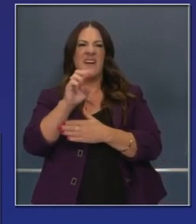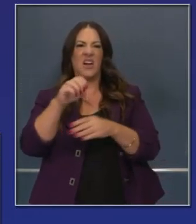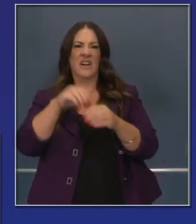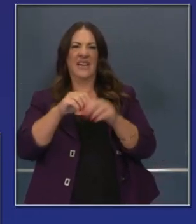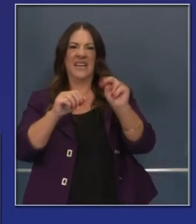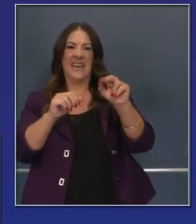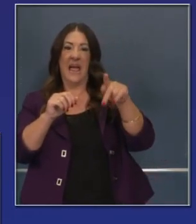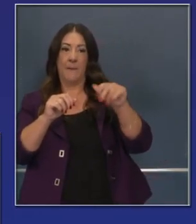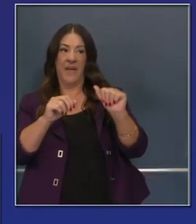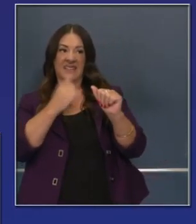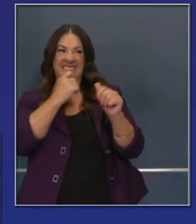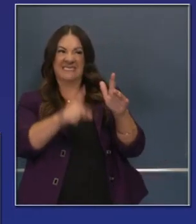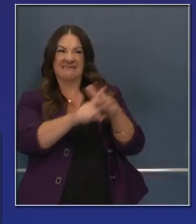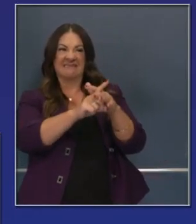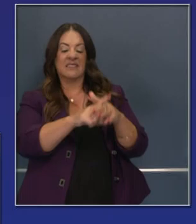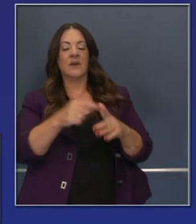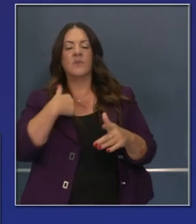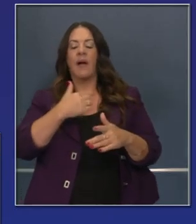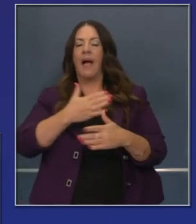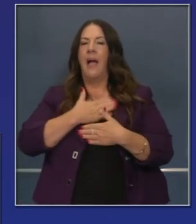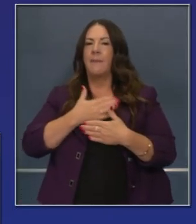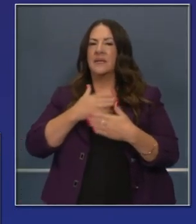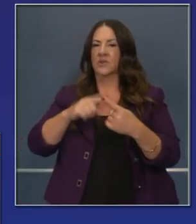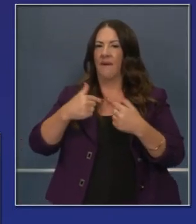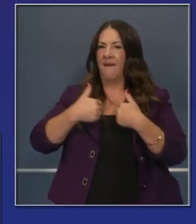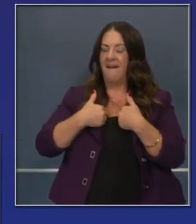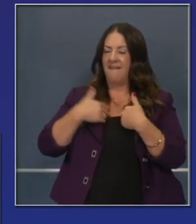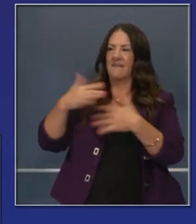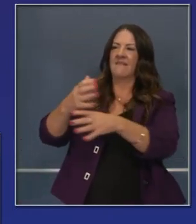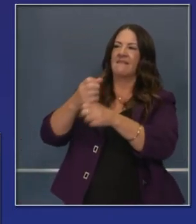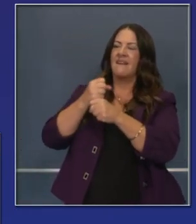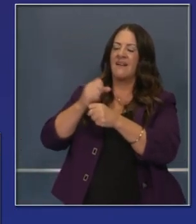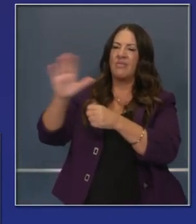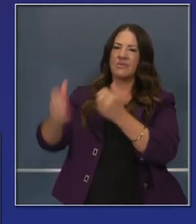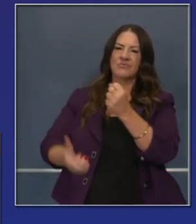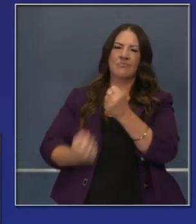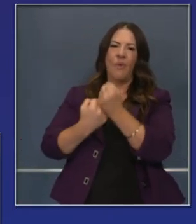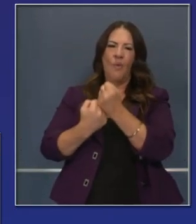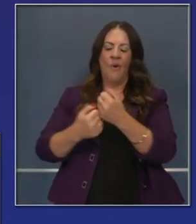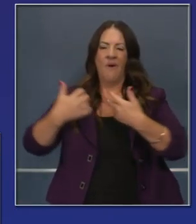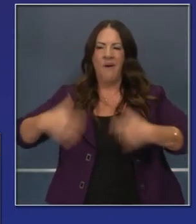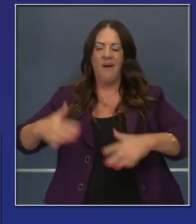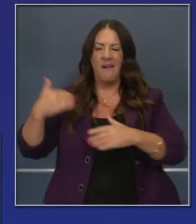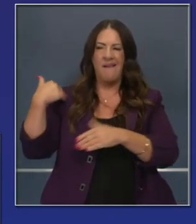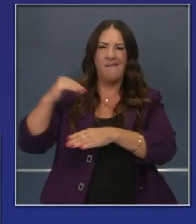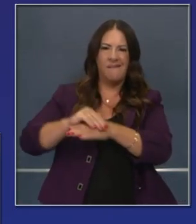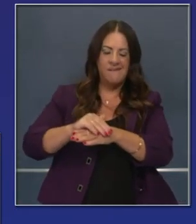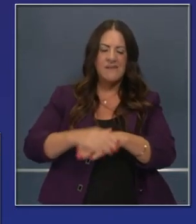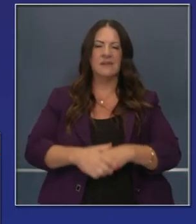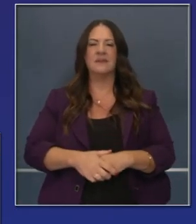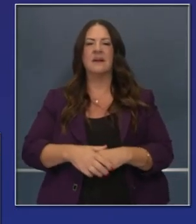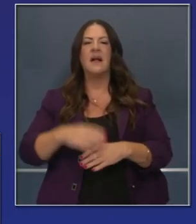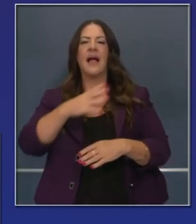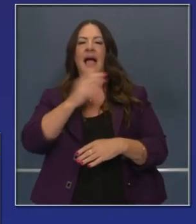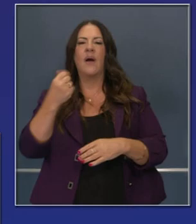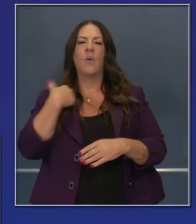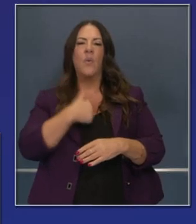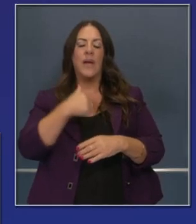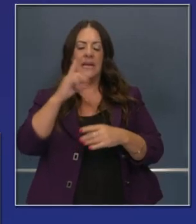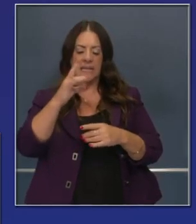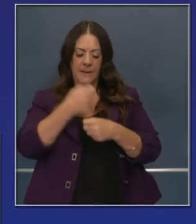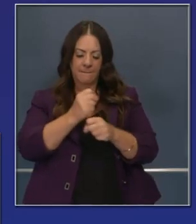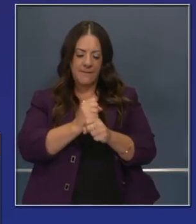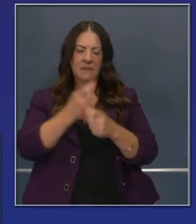en Napa, el incendio Glass. Afortunadamente, recibimos esa ayuda durante la noche que marcó la